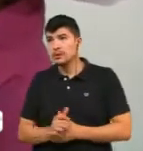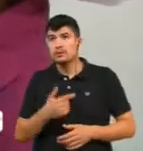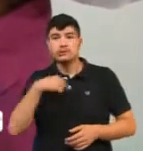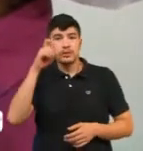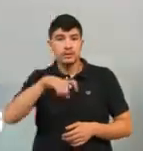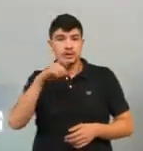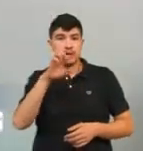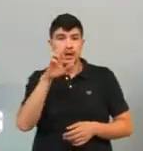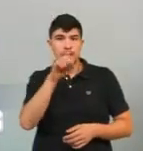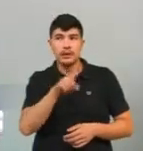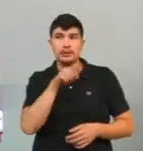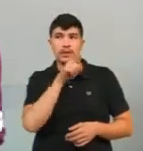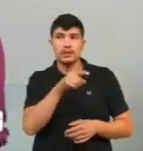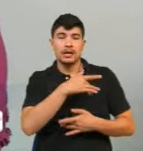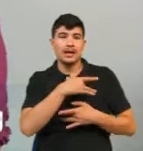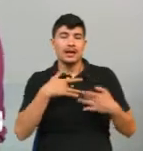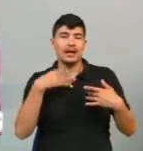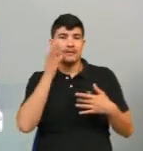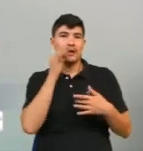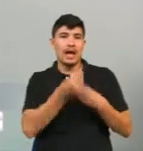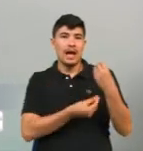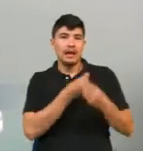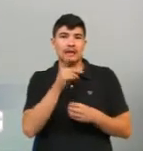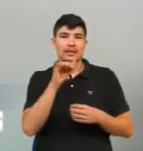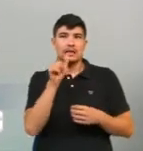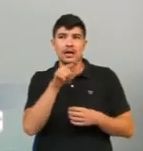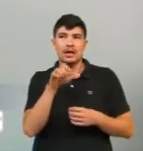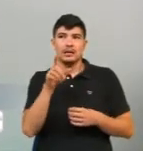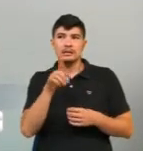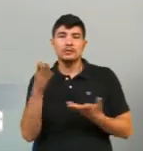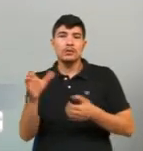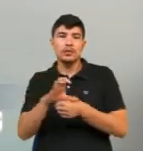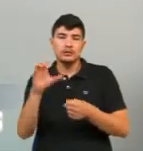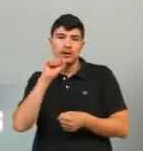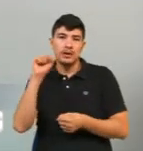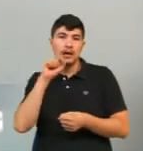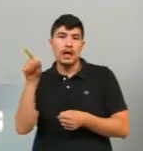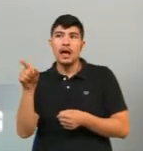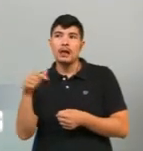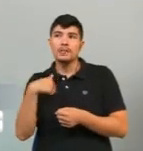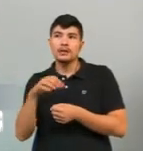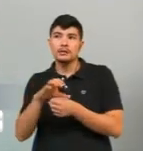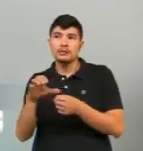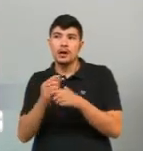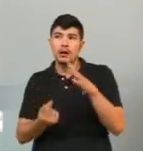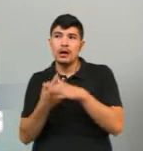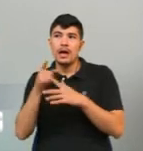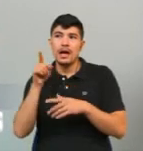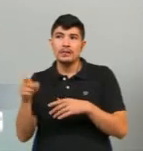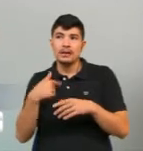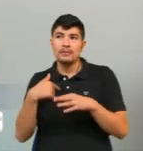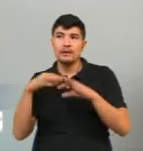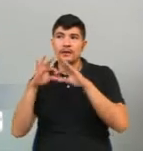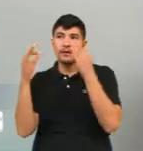que la EPS contributiva Café Salud me realice mi diálisis en la ciudad de Barranca Bermeja, porque esa es mi ciudad de origen. Allá tengo mi